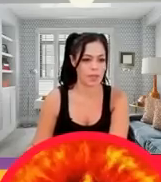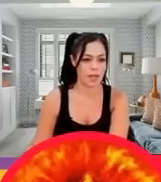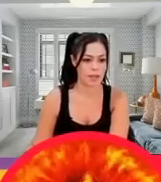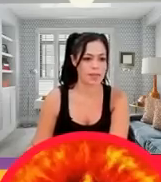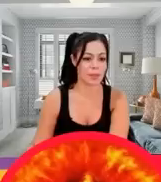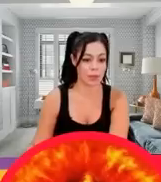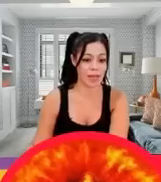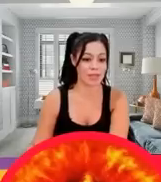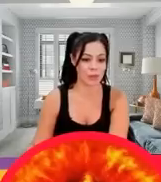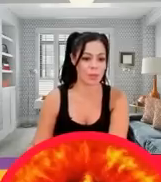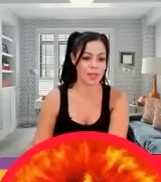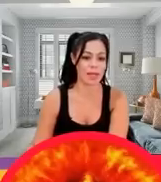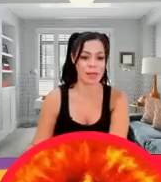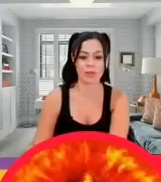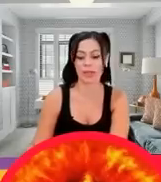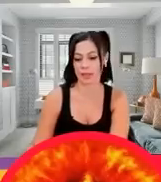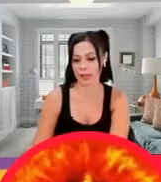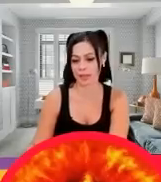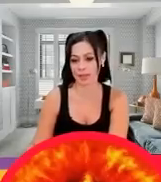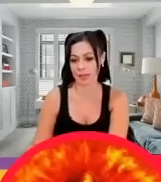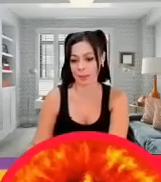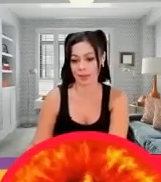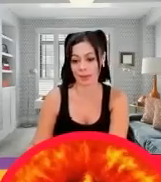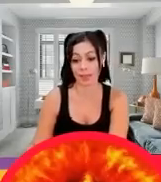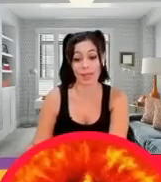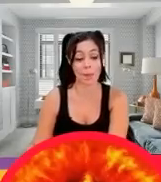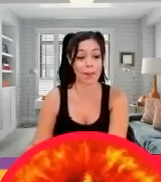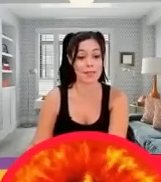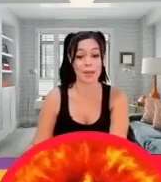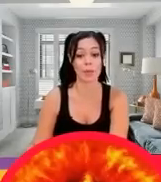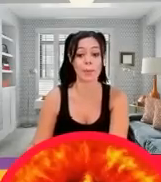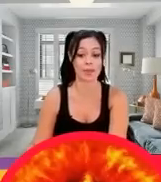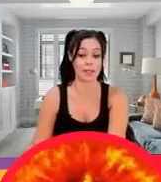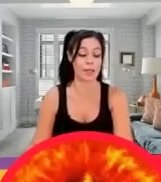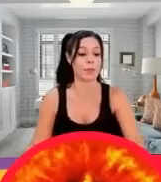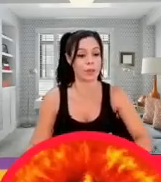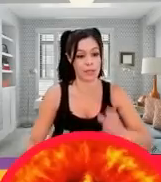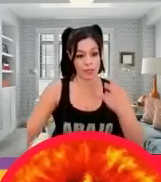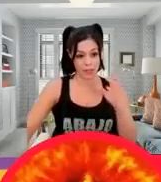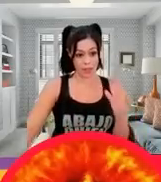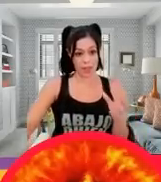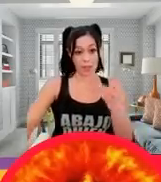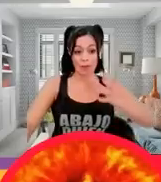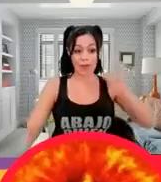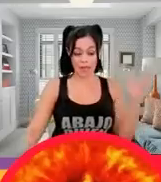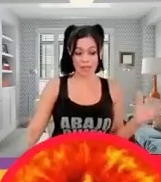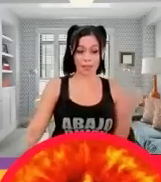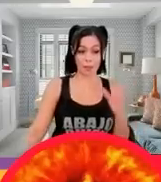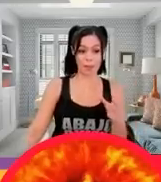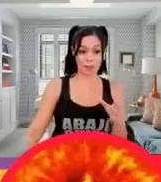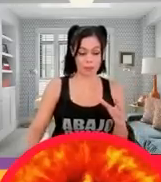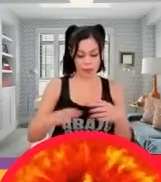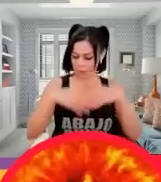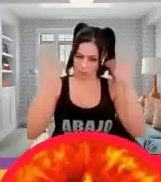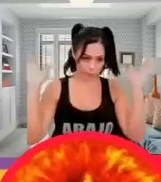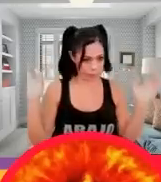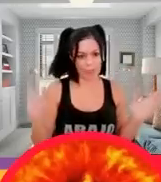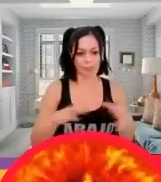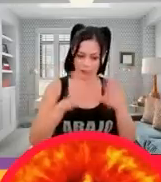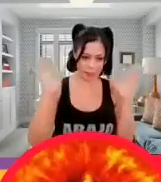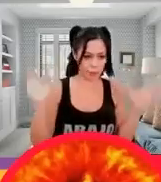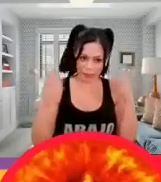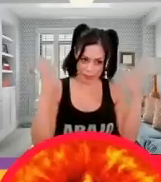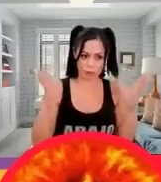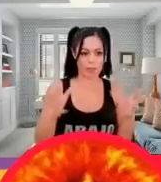Sí. Ah, dice, correlación no implica causalidad. Exactamente. Y además es una mentira porque es una falacia. Te voy a explicar por qué.